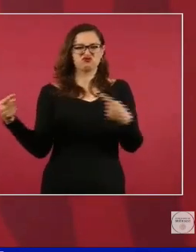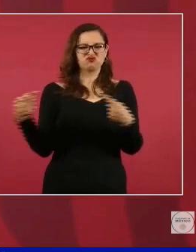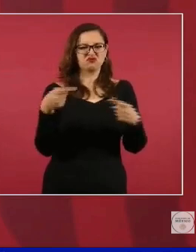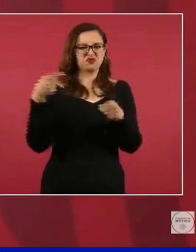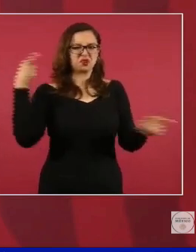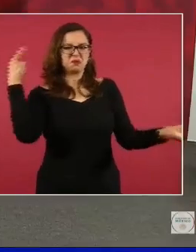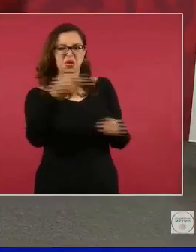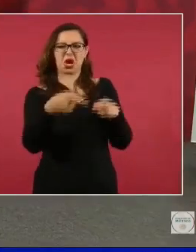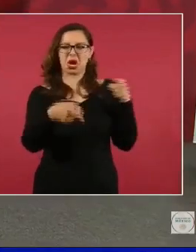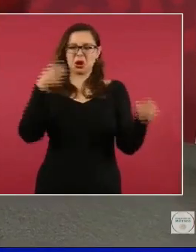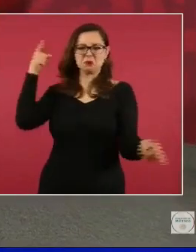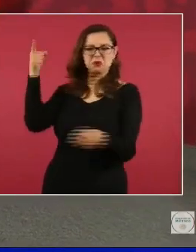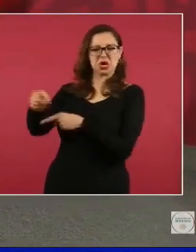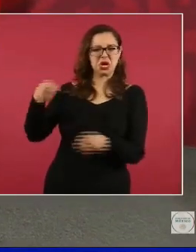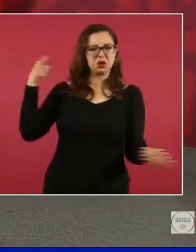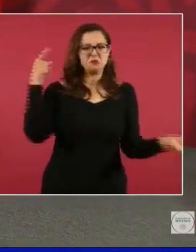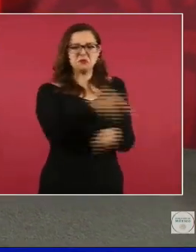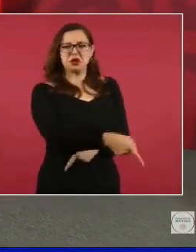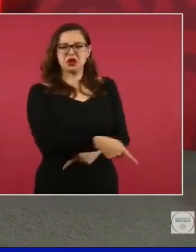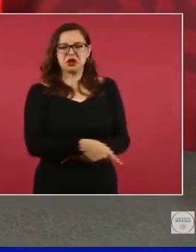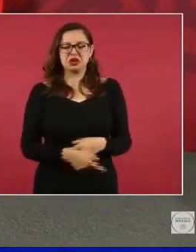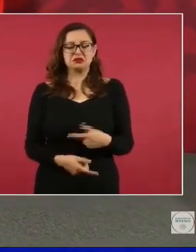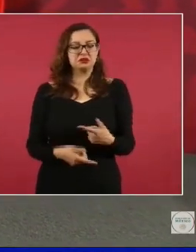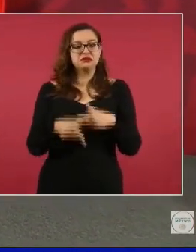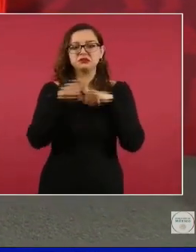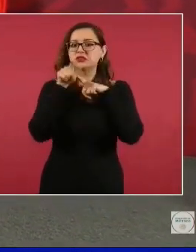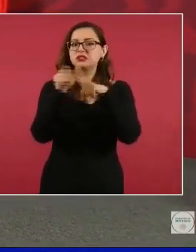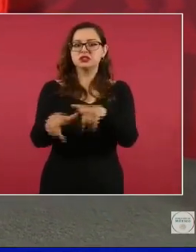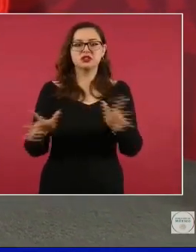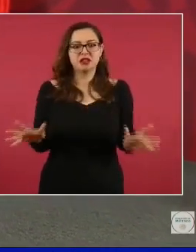con lo mismo, ¿no? Con la propaganda